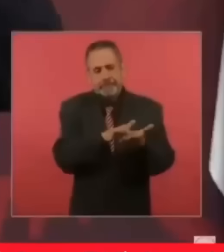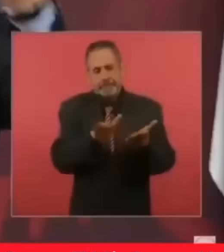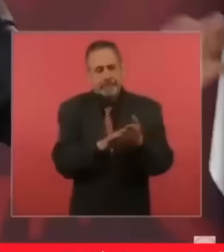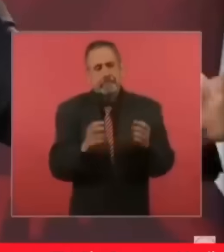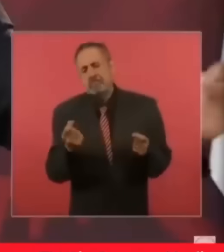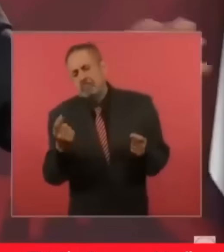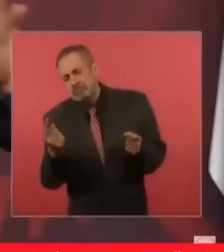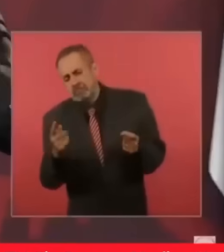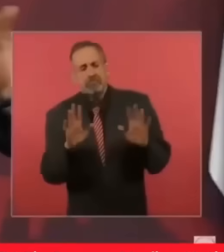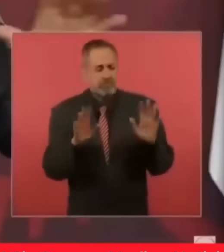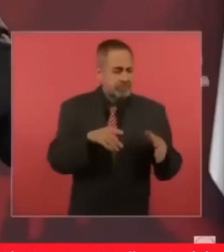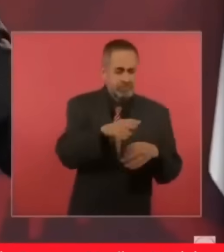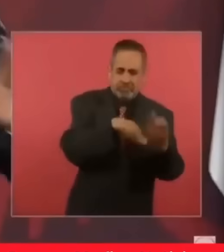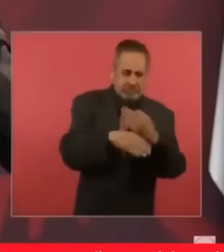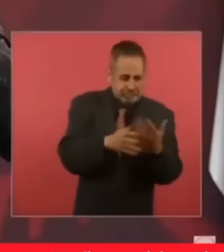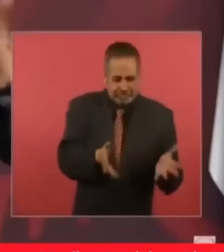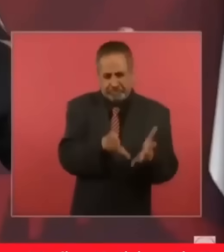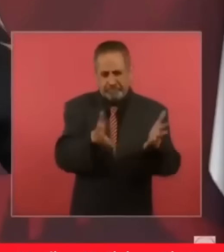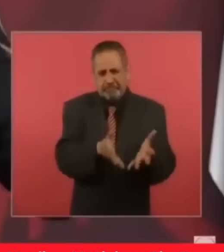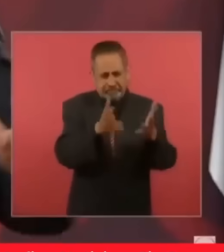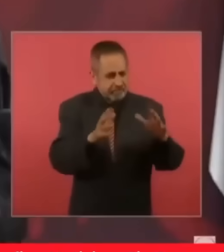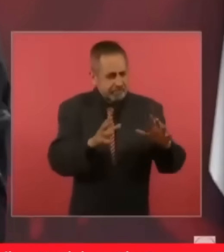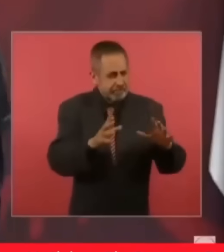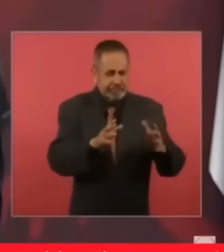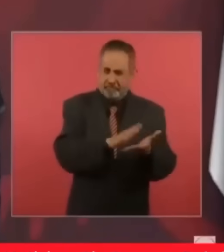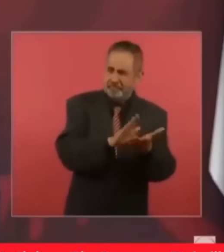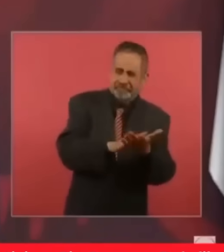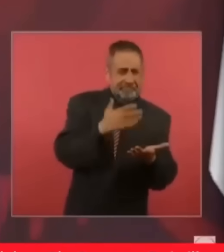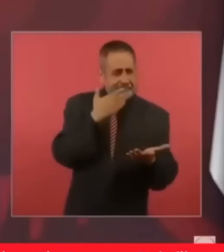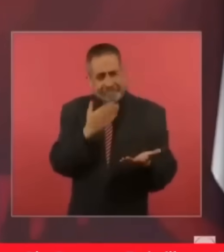con honrosas excepciones, para no generalizar.